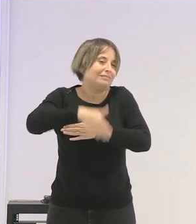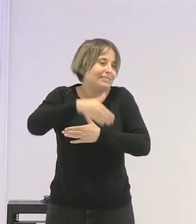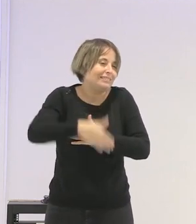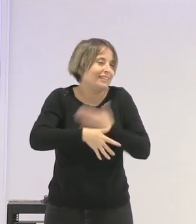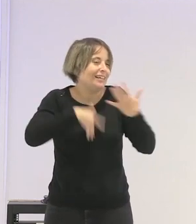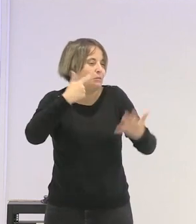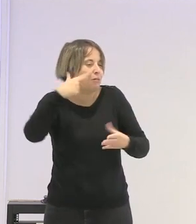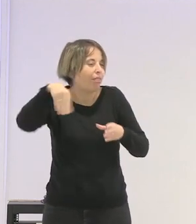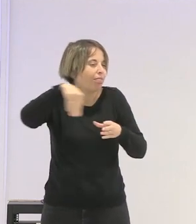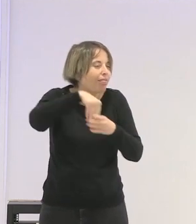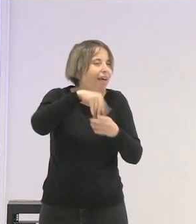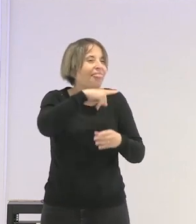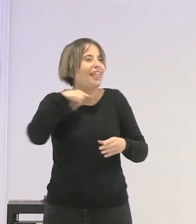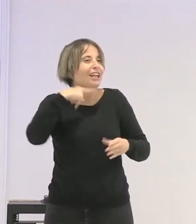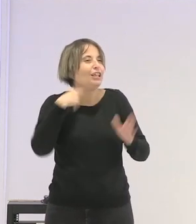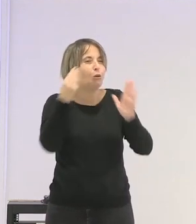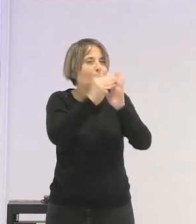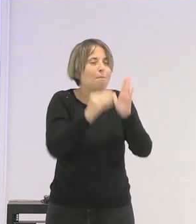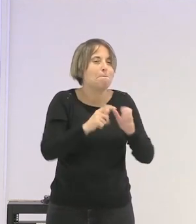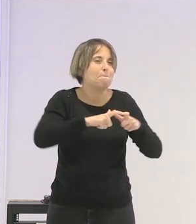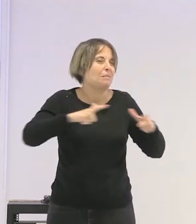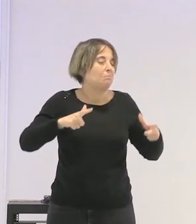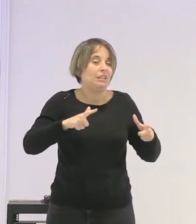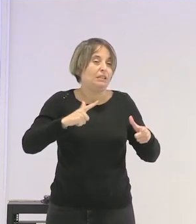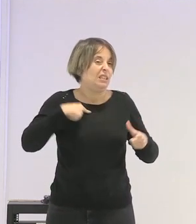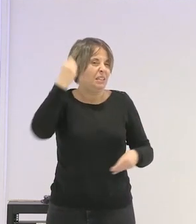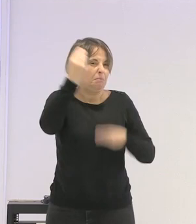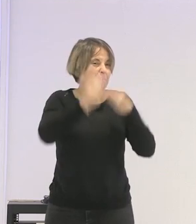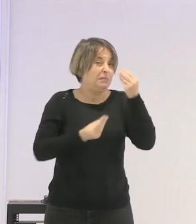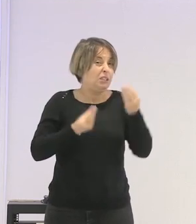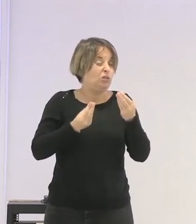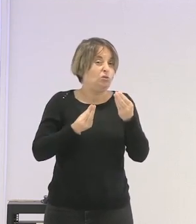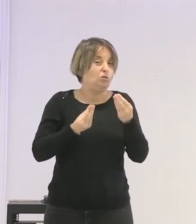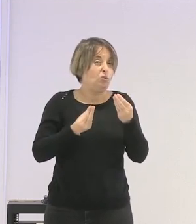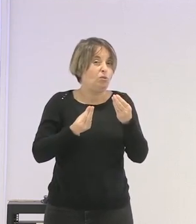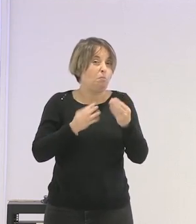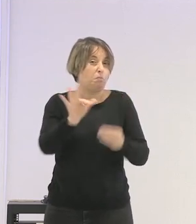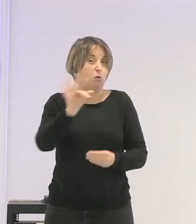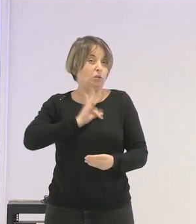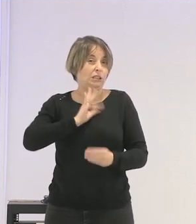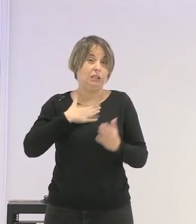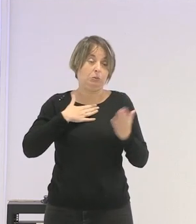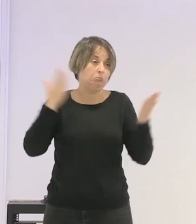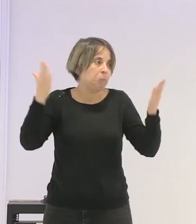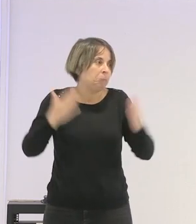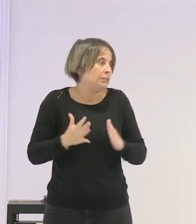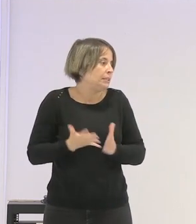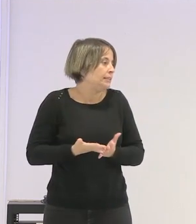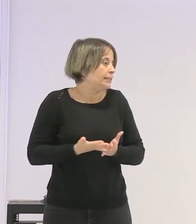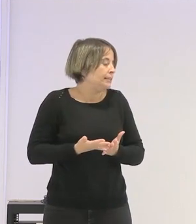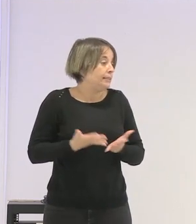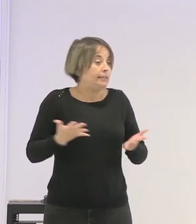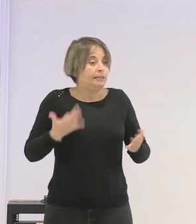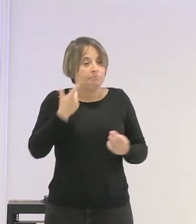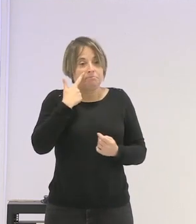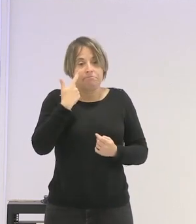para incluir nuevos delitos de este tipo, que yo creo que no nos hacen mucho bien. Y bueno, y